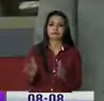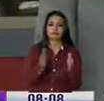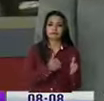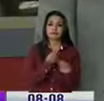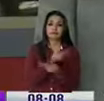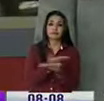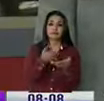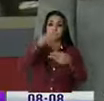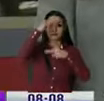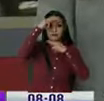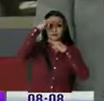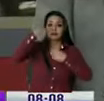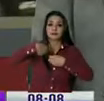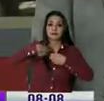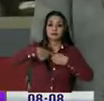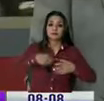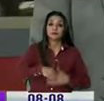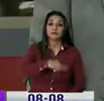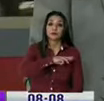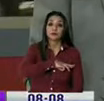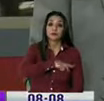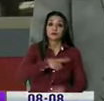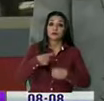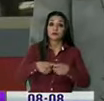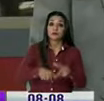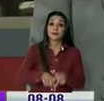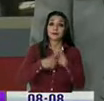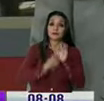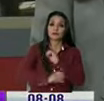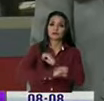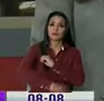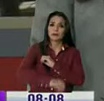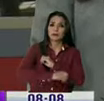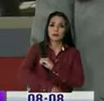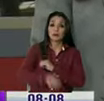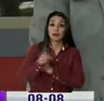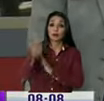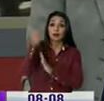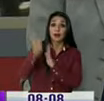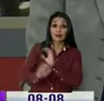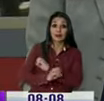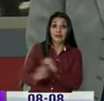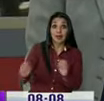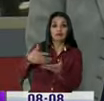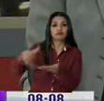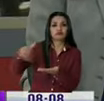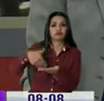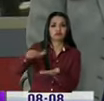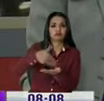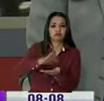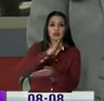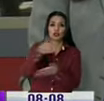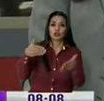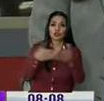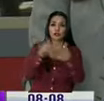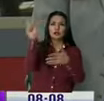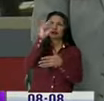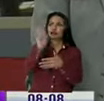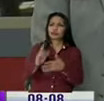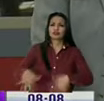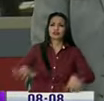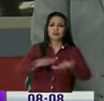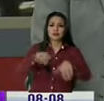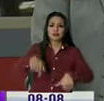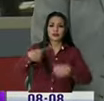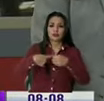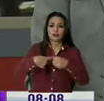Vamos a revisar noticias de la capital y les contamos que el municipio de Quito emprendió la campaña Si no es arte, a otra parte, iniciativa contra los grafitis.